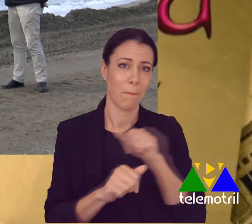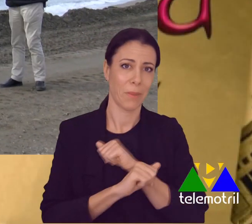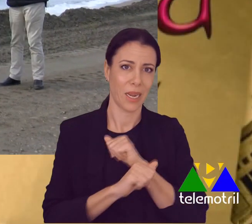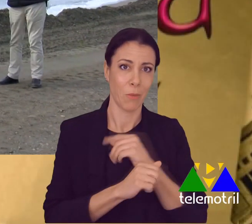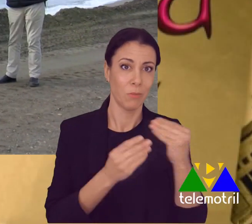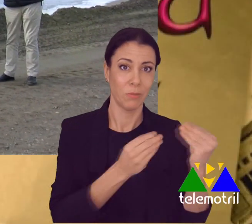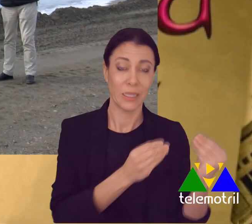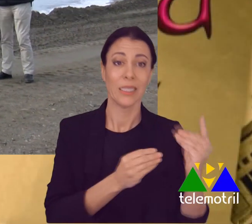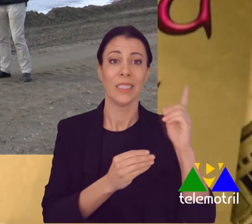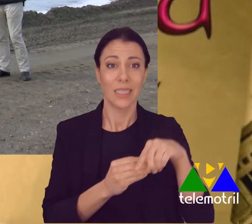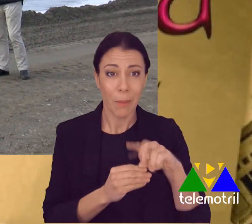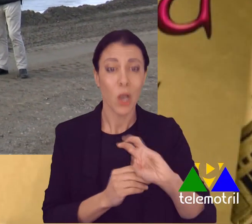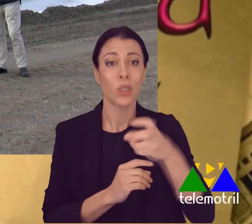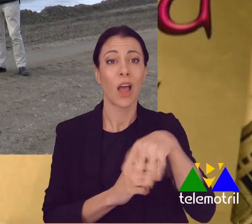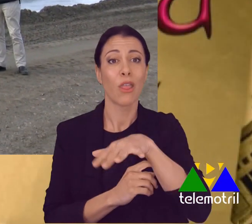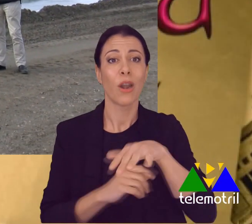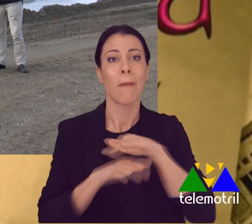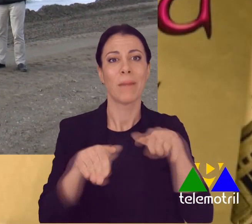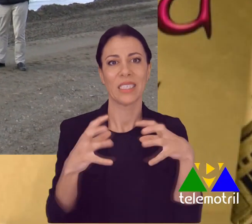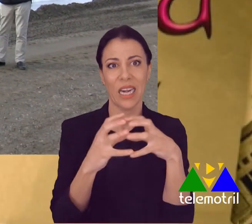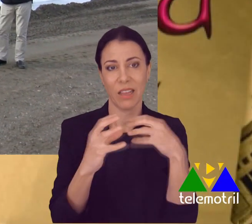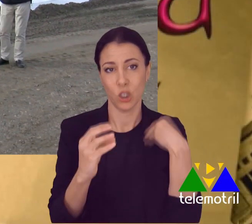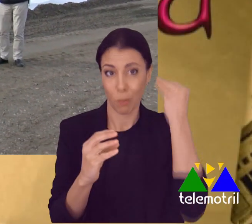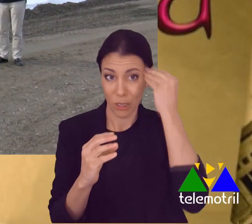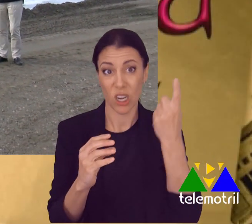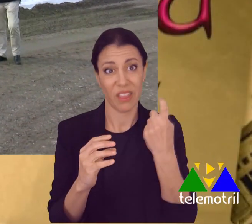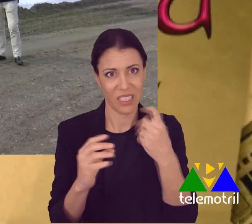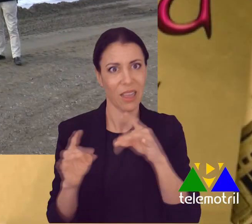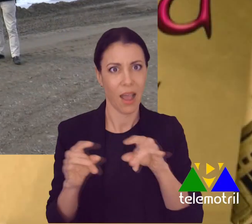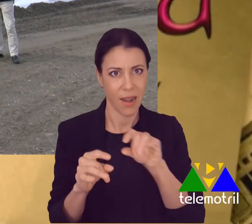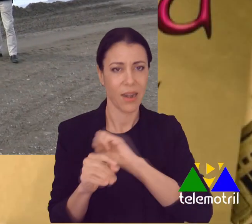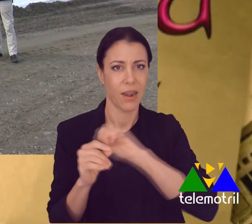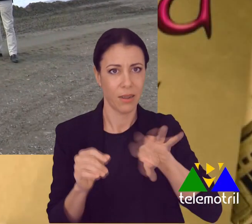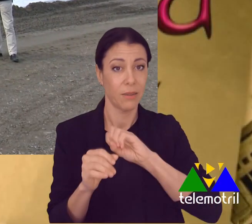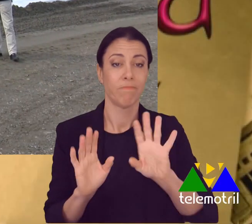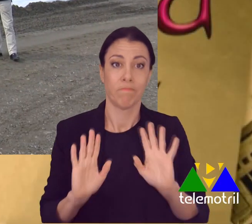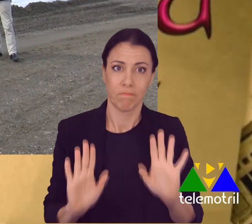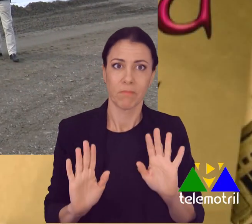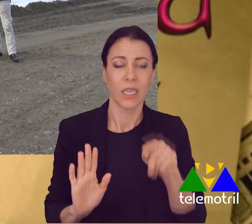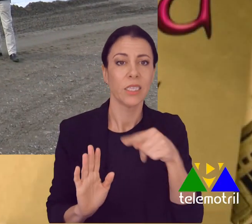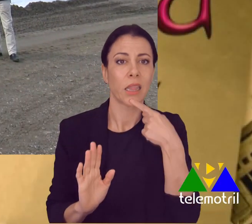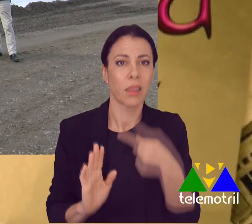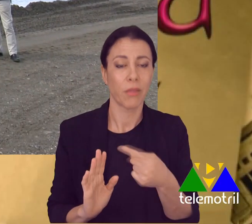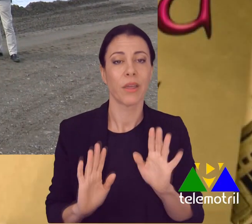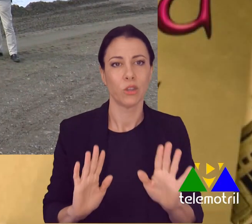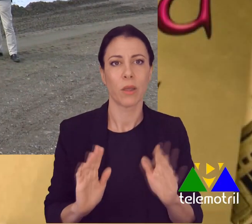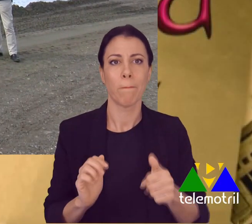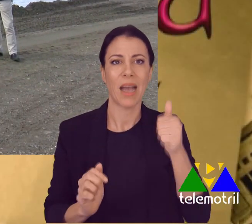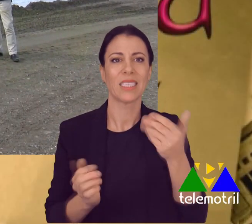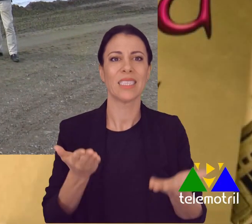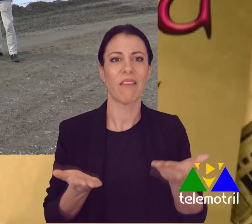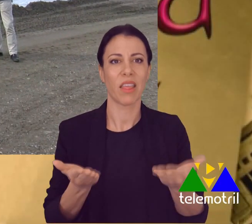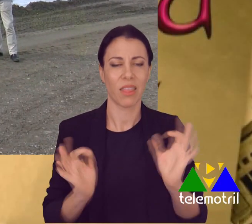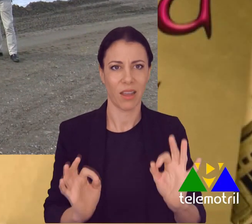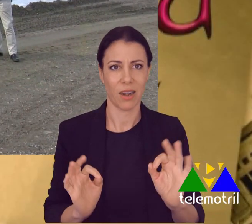y Playa Granada, que meterá arena, supongo. Era eso lo previsto, ¿no? Y estabilizará las dos